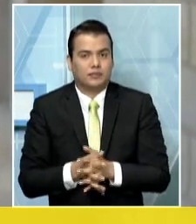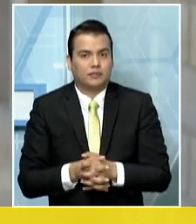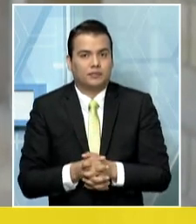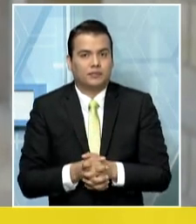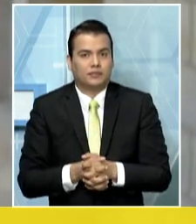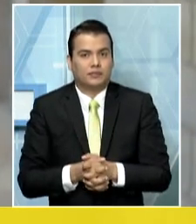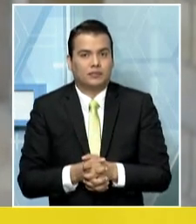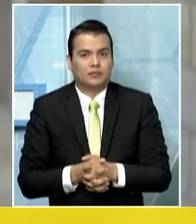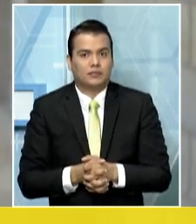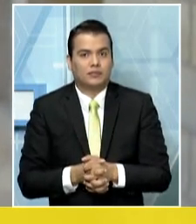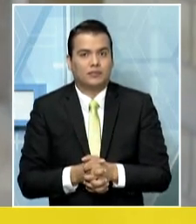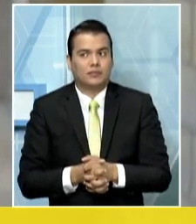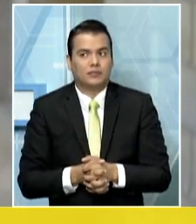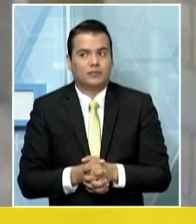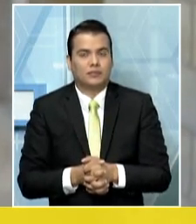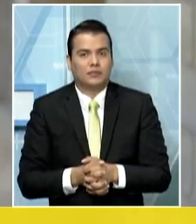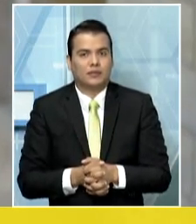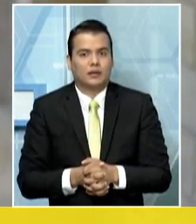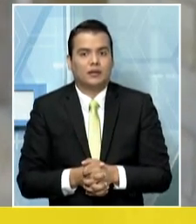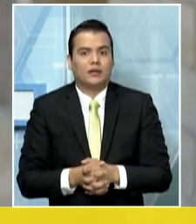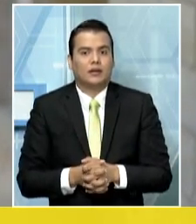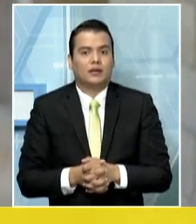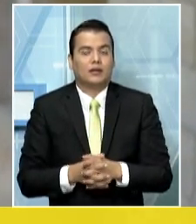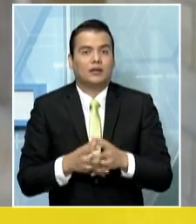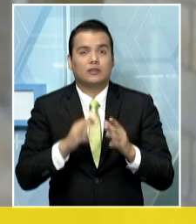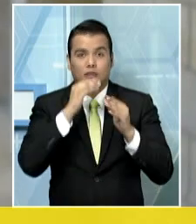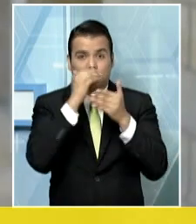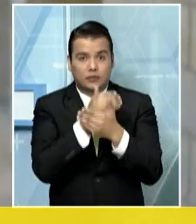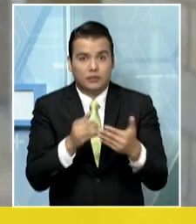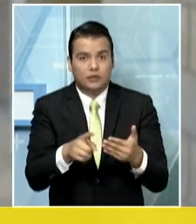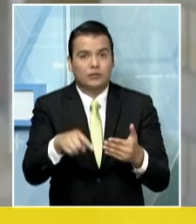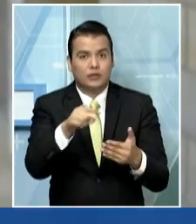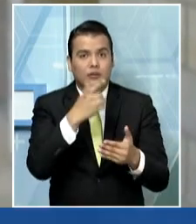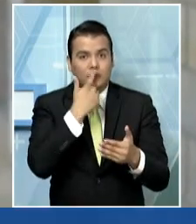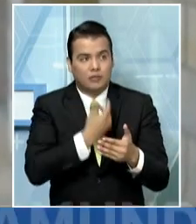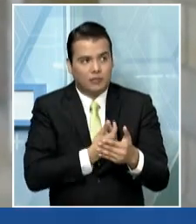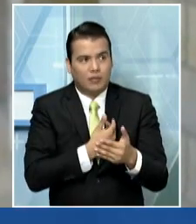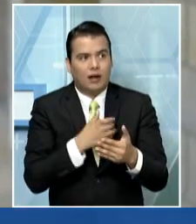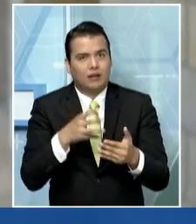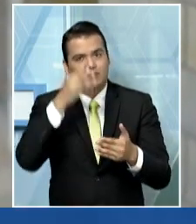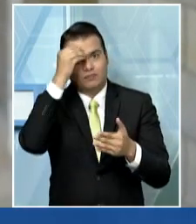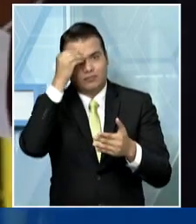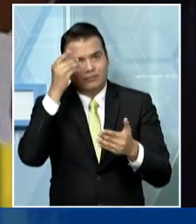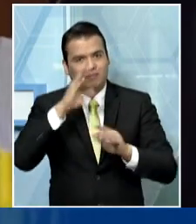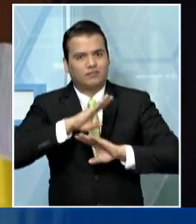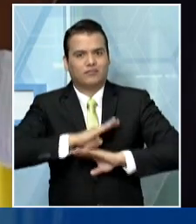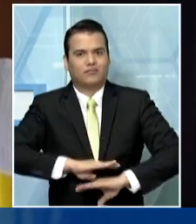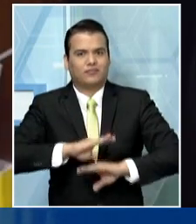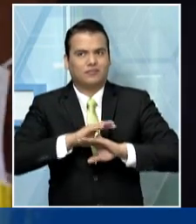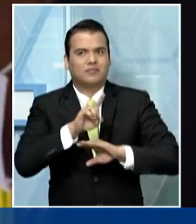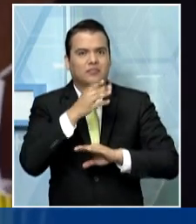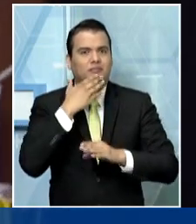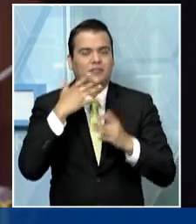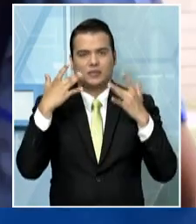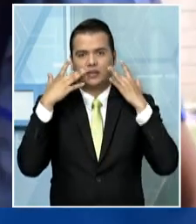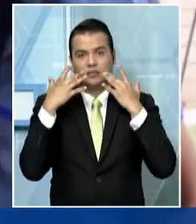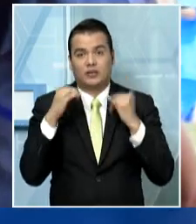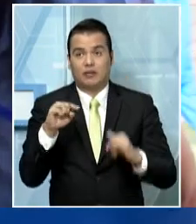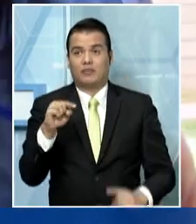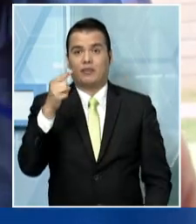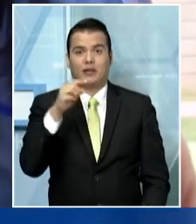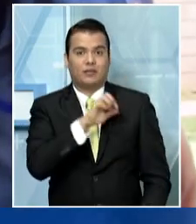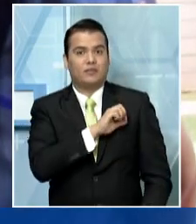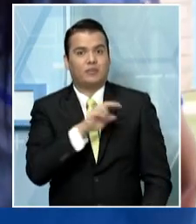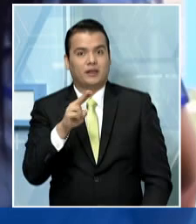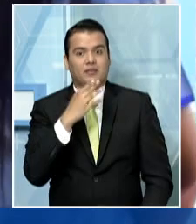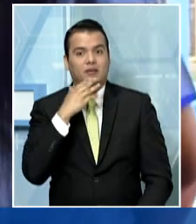de alternancia para que los niños, niñas y los padres de familia y acudientes estén tranquilos. Jamundí es el primero del Valle del Cauca